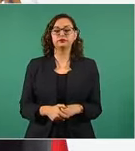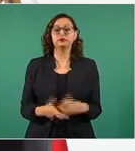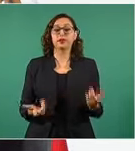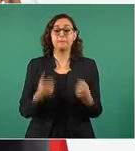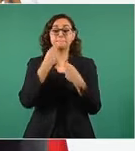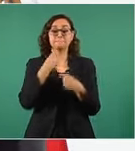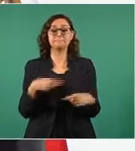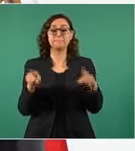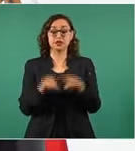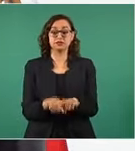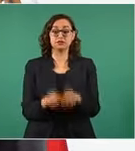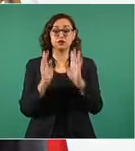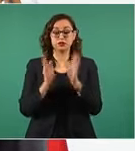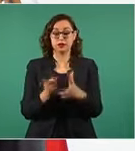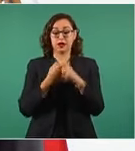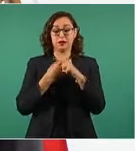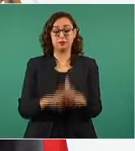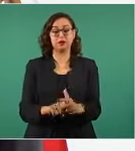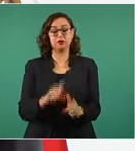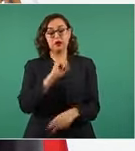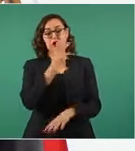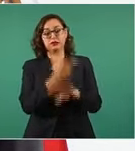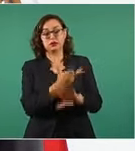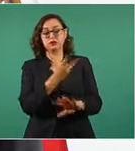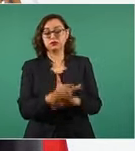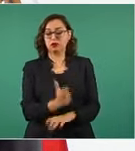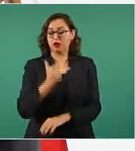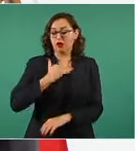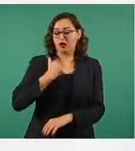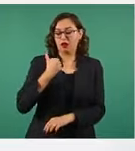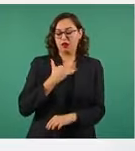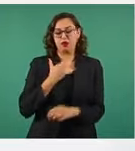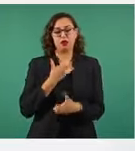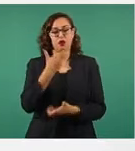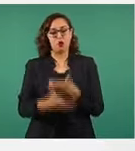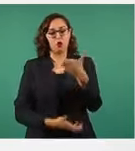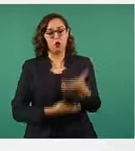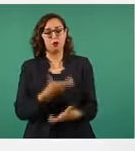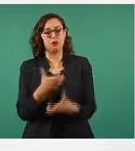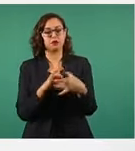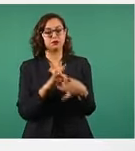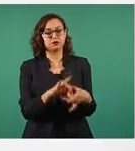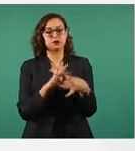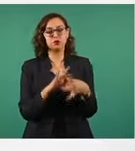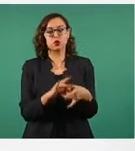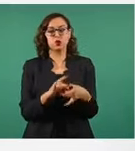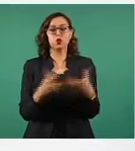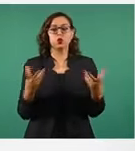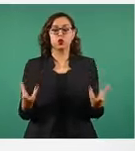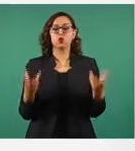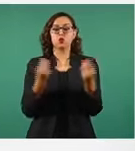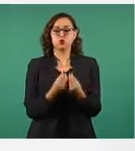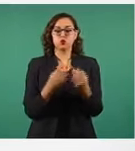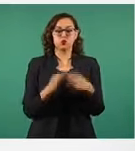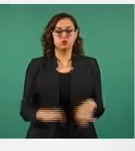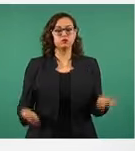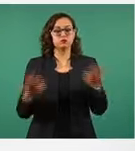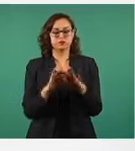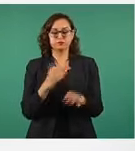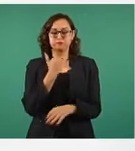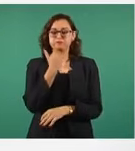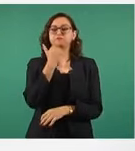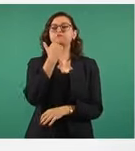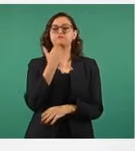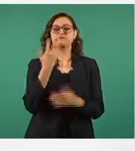económica y comercial con Estados Unidos y Canadá. El acuerdo de cooperación con soberanía entre